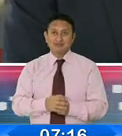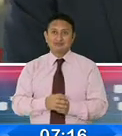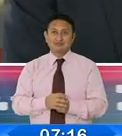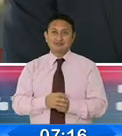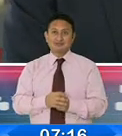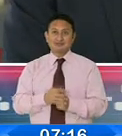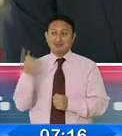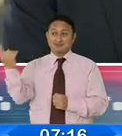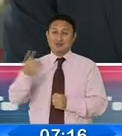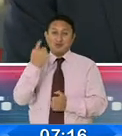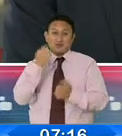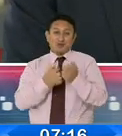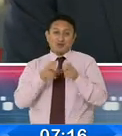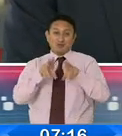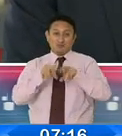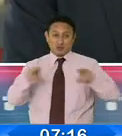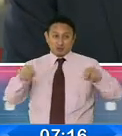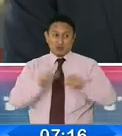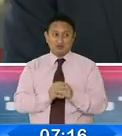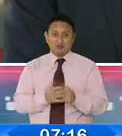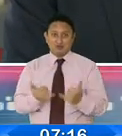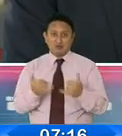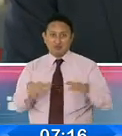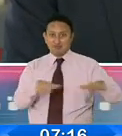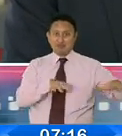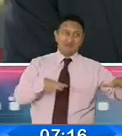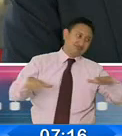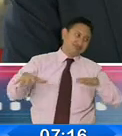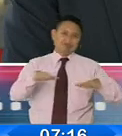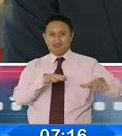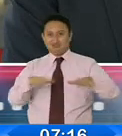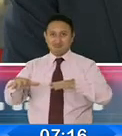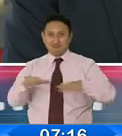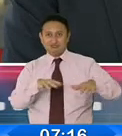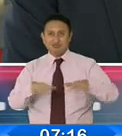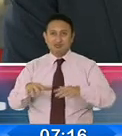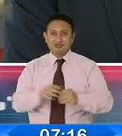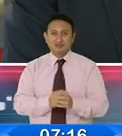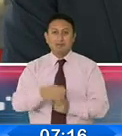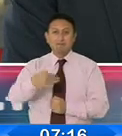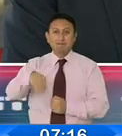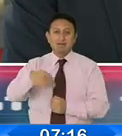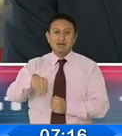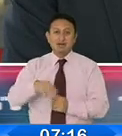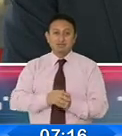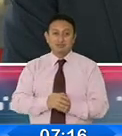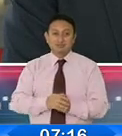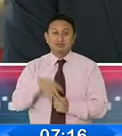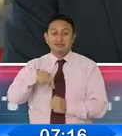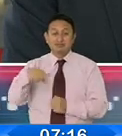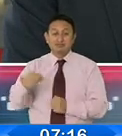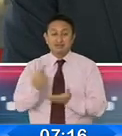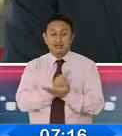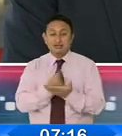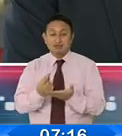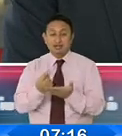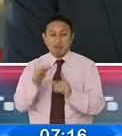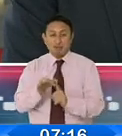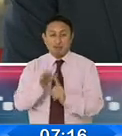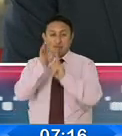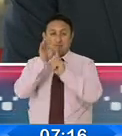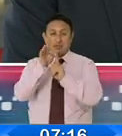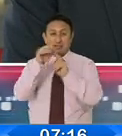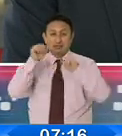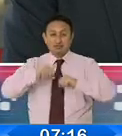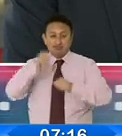atmosféricos. Ahora muy movido, inicia este día miércoles en la semana mayor de que